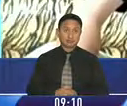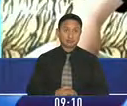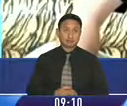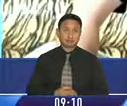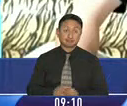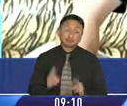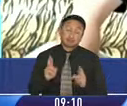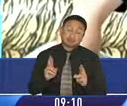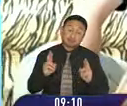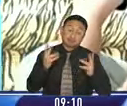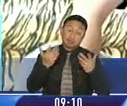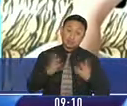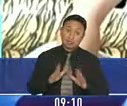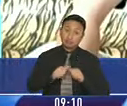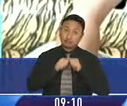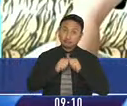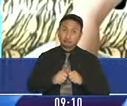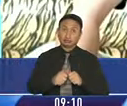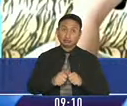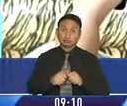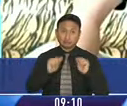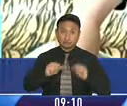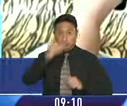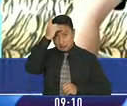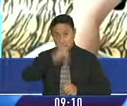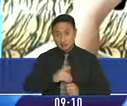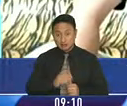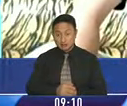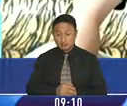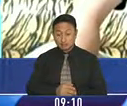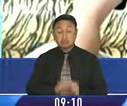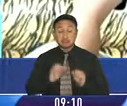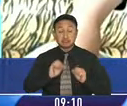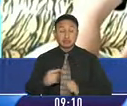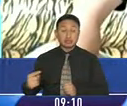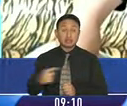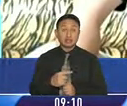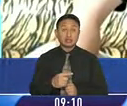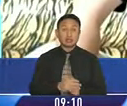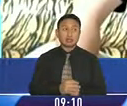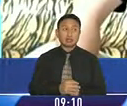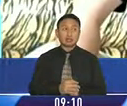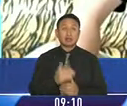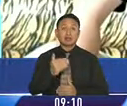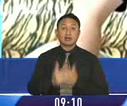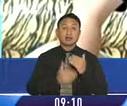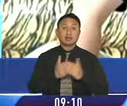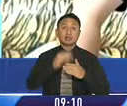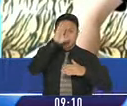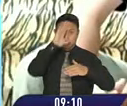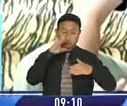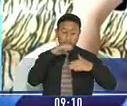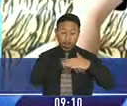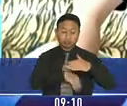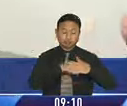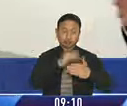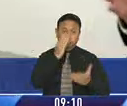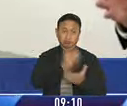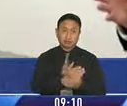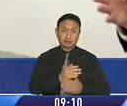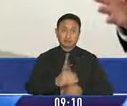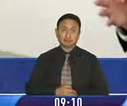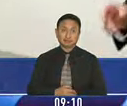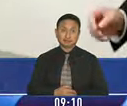que ya sea definitiva y que se logre a través de ello frenar este avance de la minería en los distintos territorios.